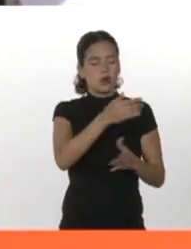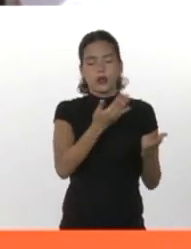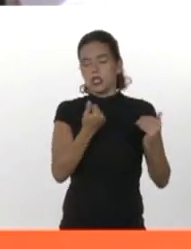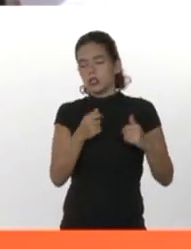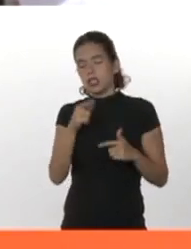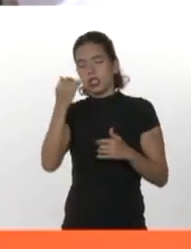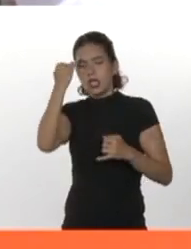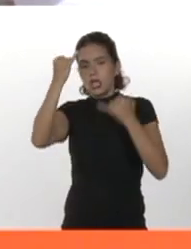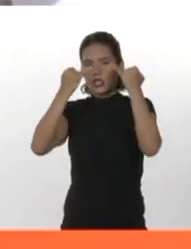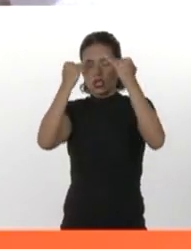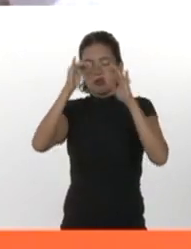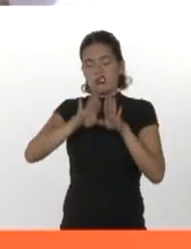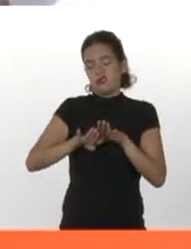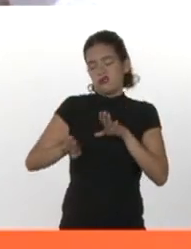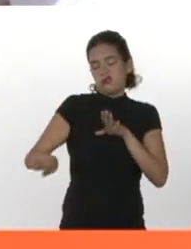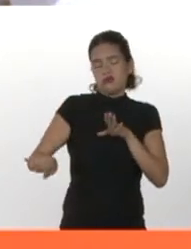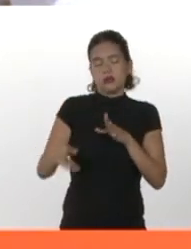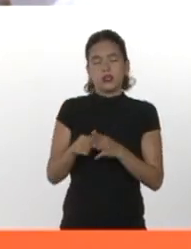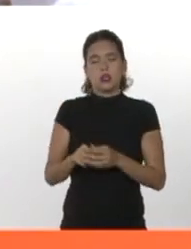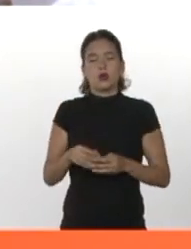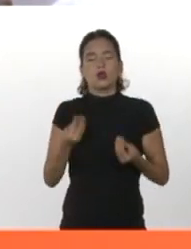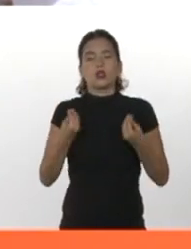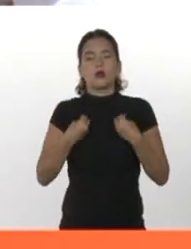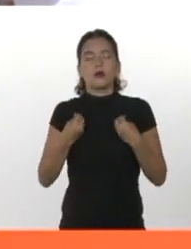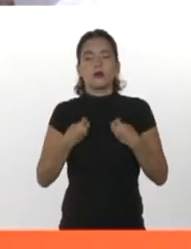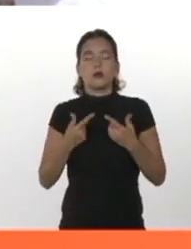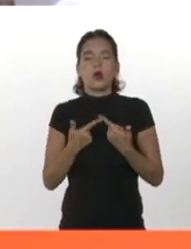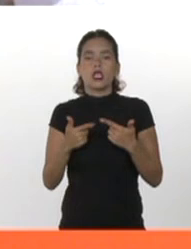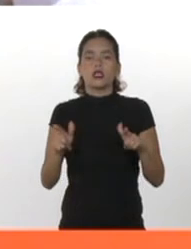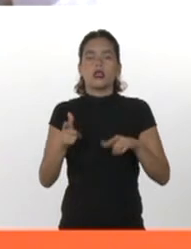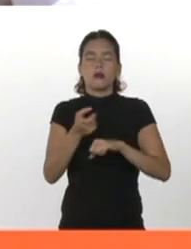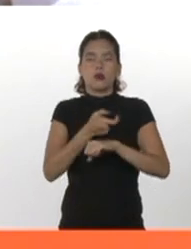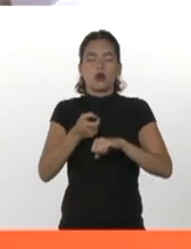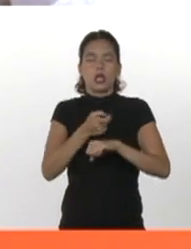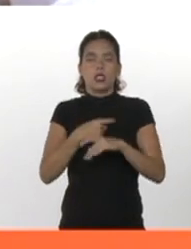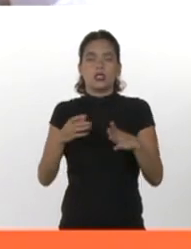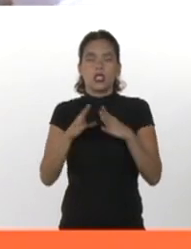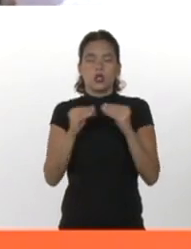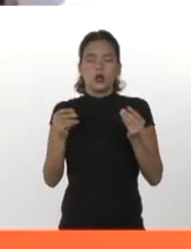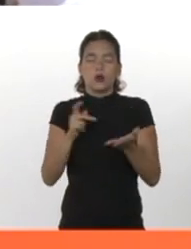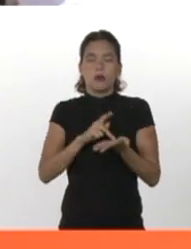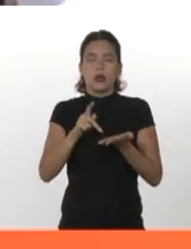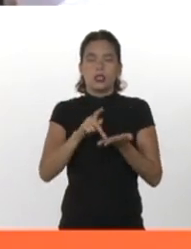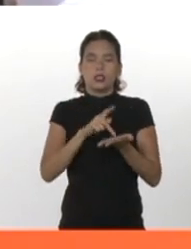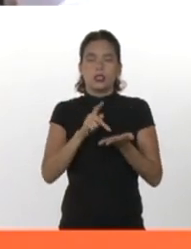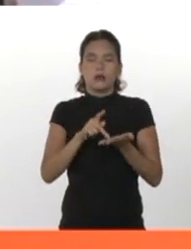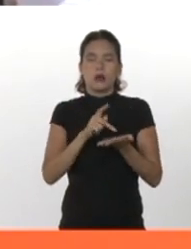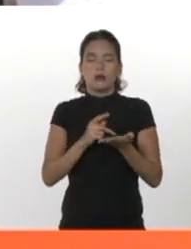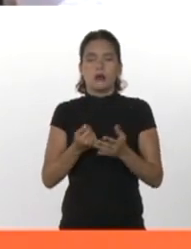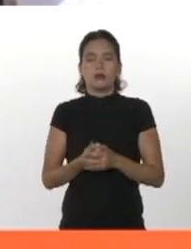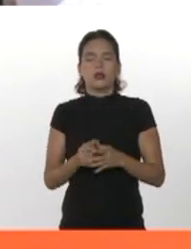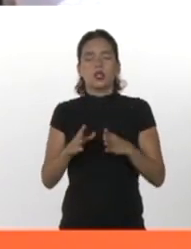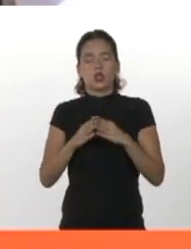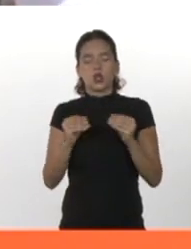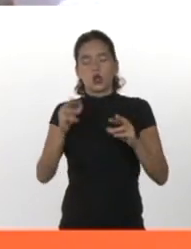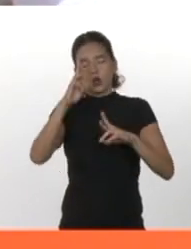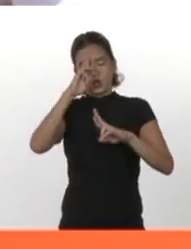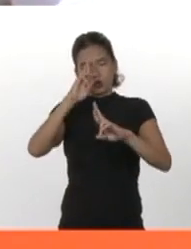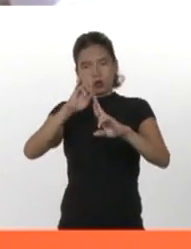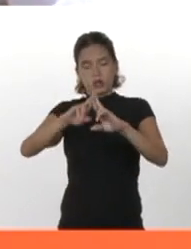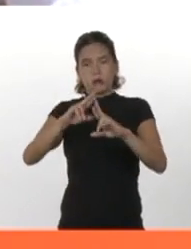y la idea no es excluir. Cuando vivimos en democracia, todos participamos, todos somos